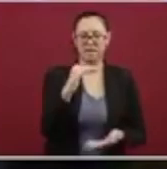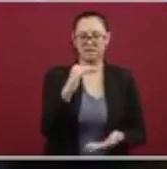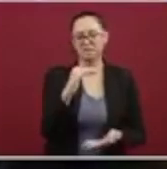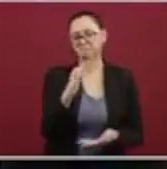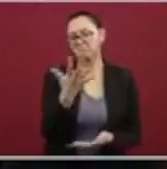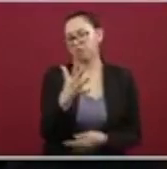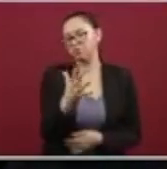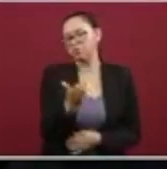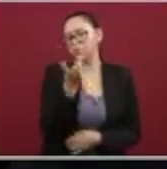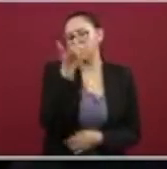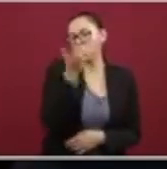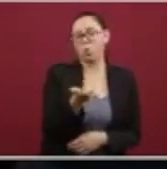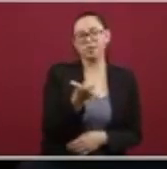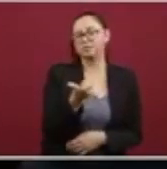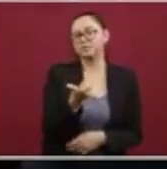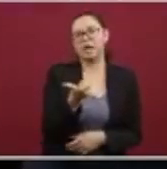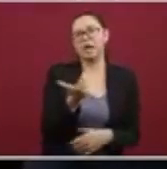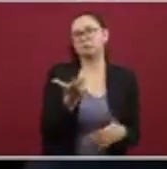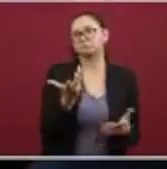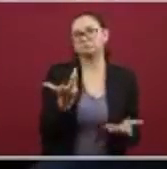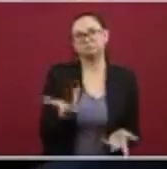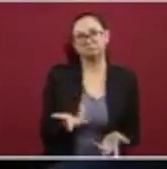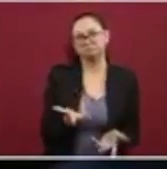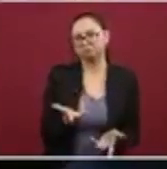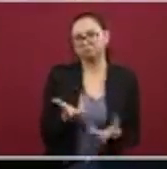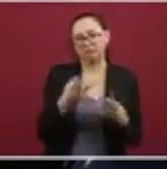cuesta, cuando mucho,